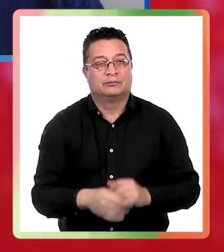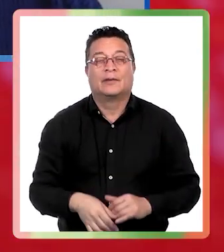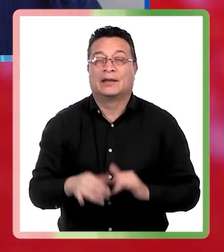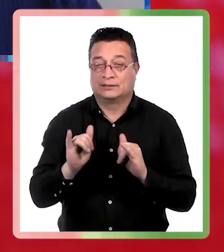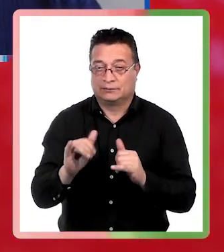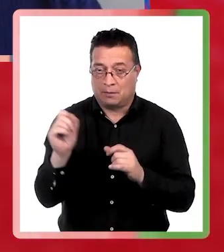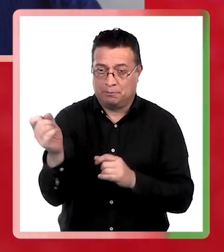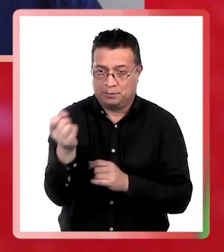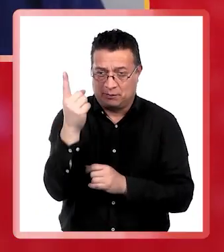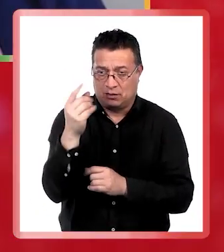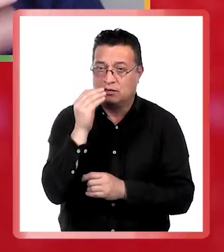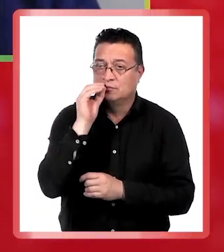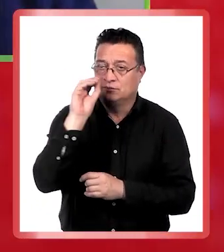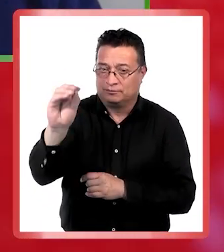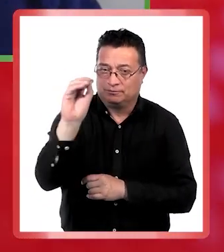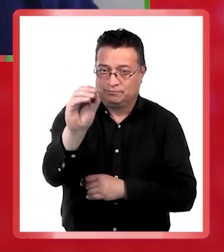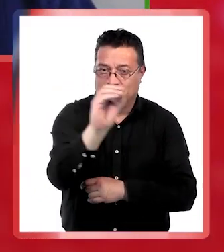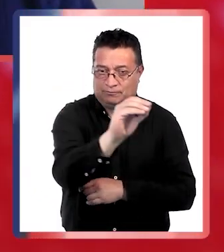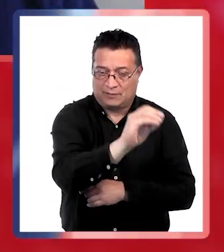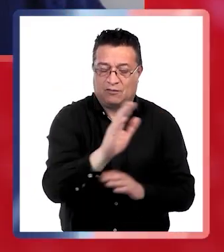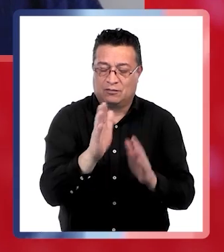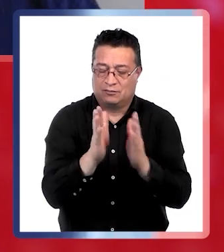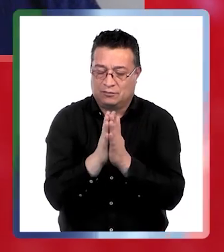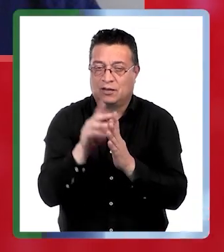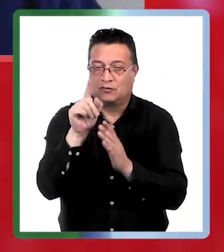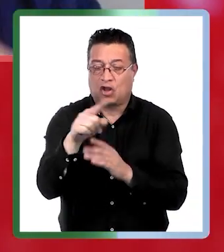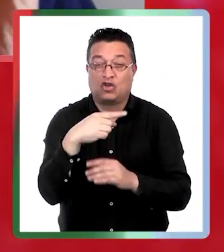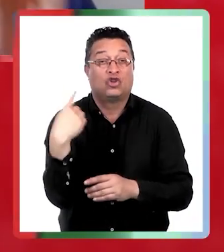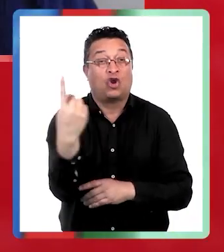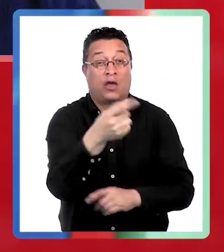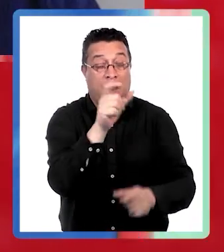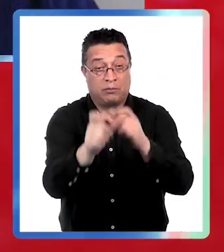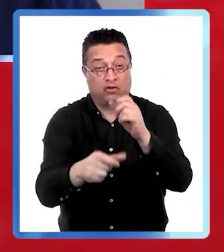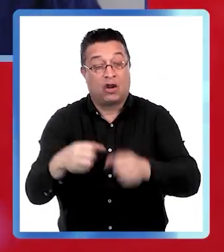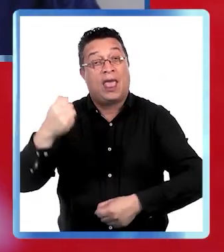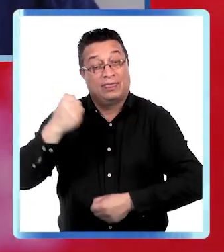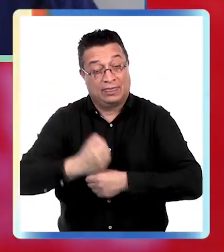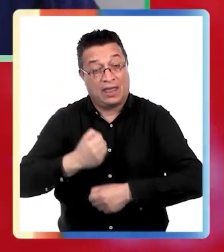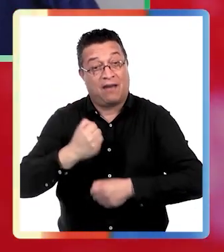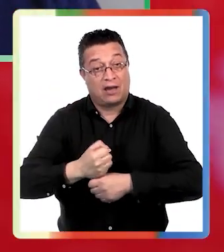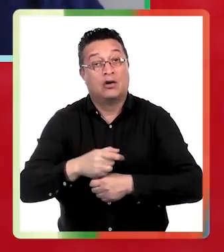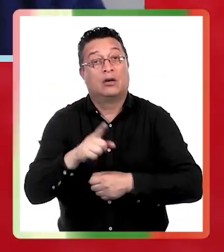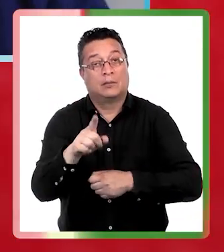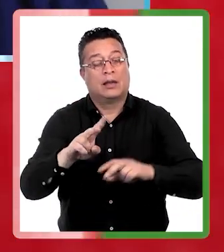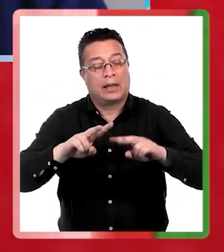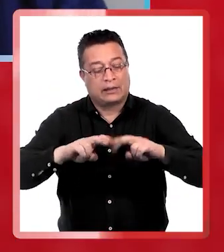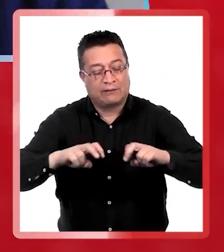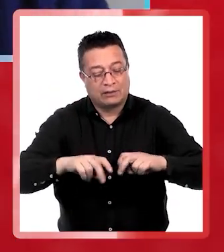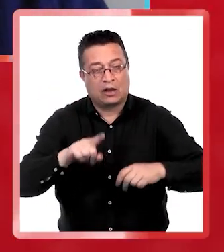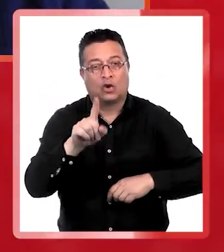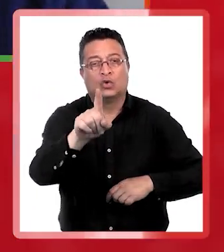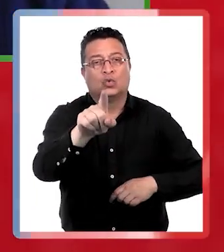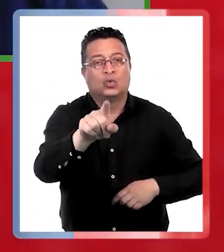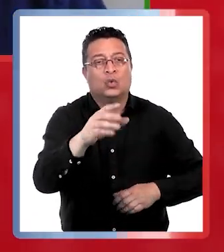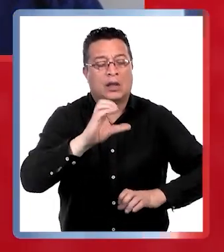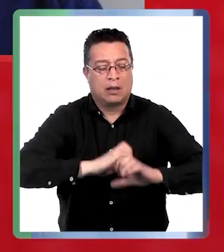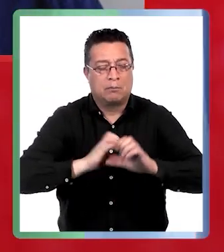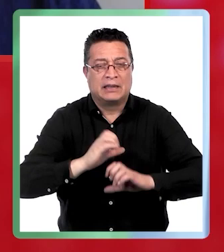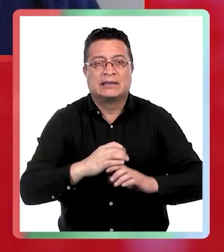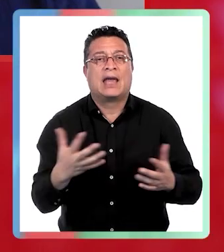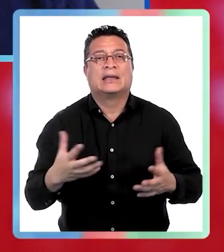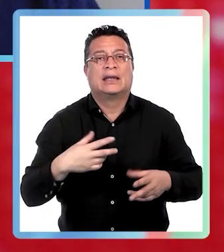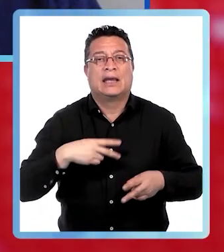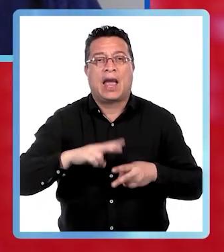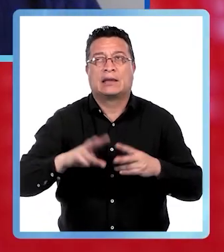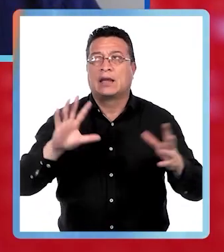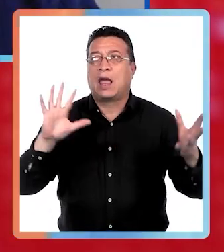Sí, la invitación es, primero, yo siempre les digo a la gente, es toda persona que esté trabajando, es revisar qué hace tu propia